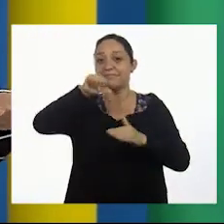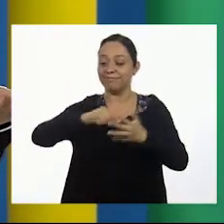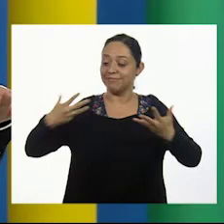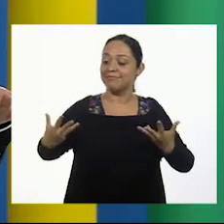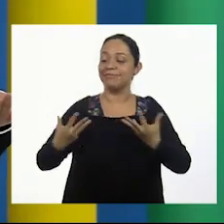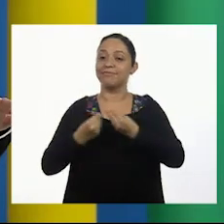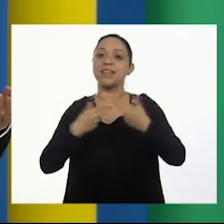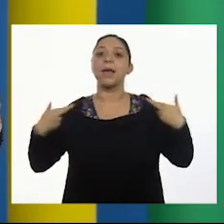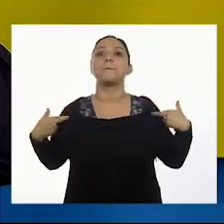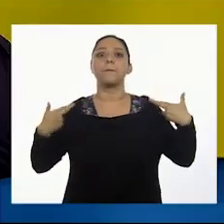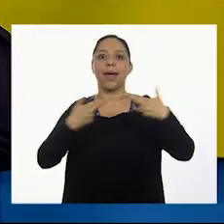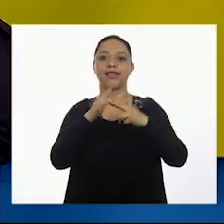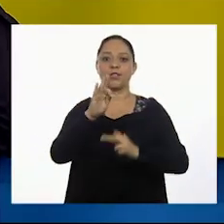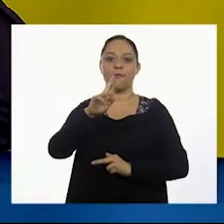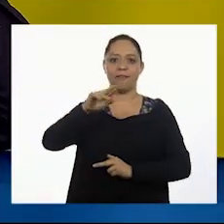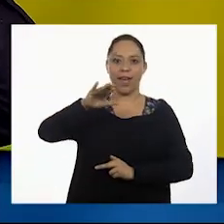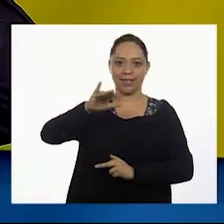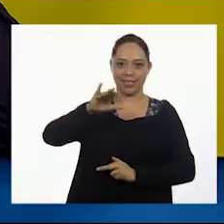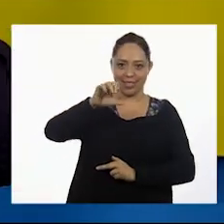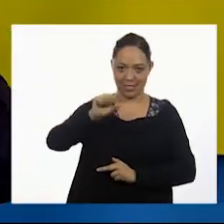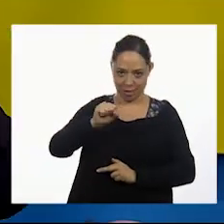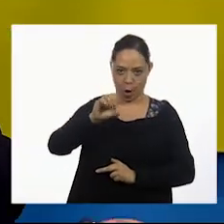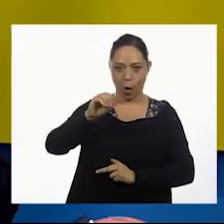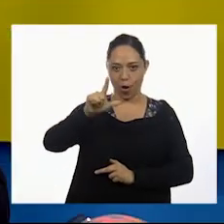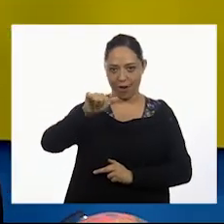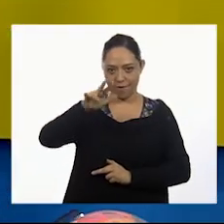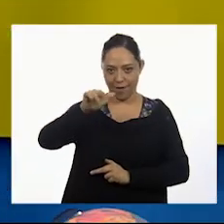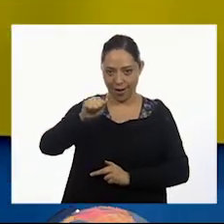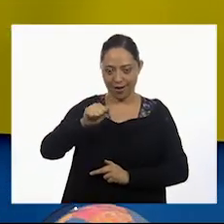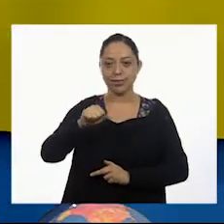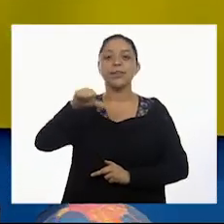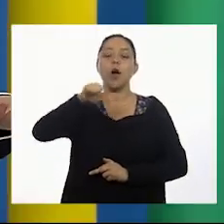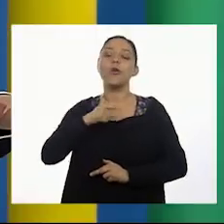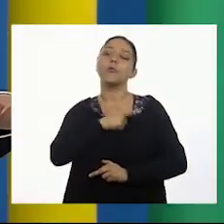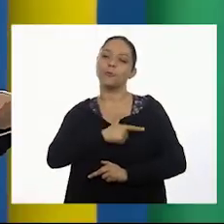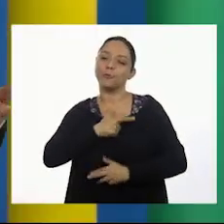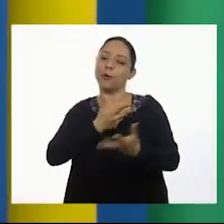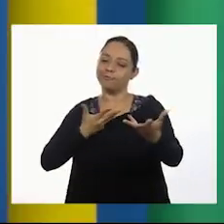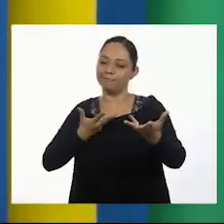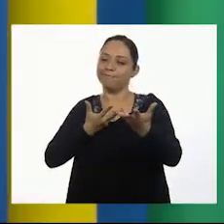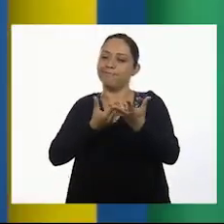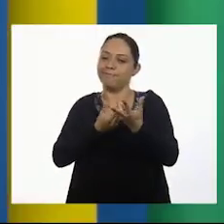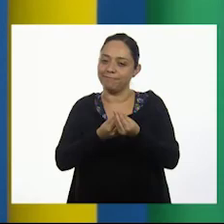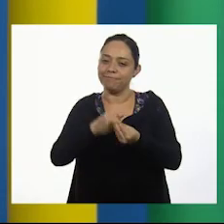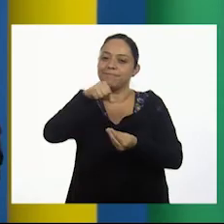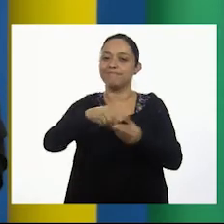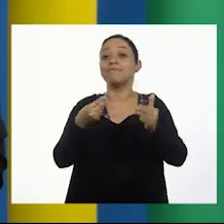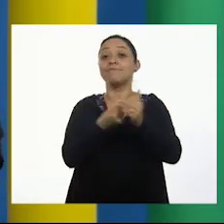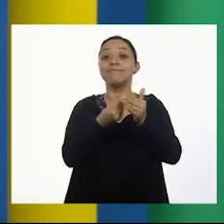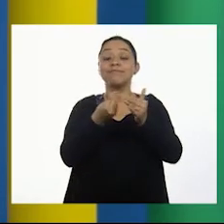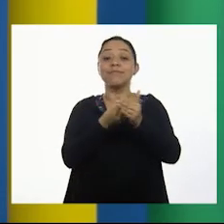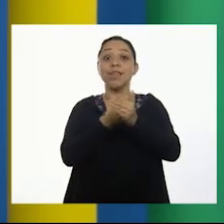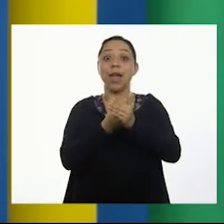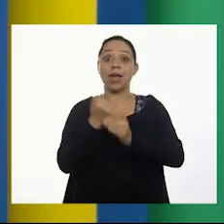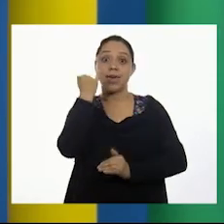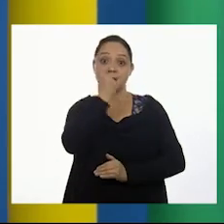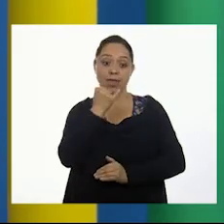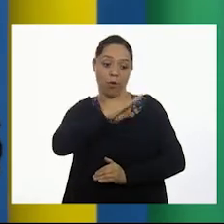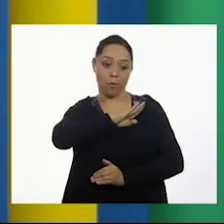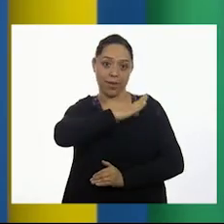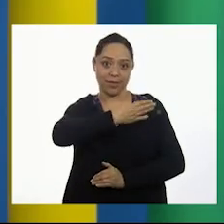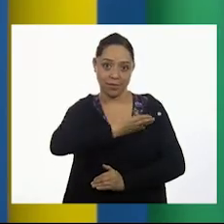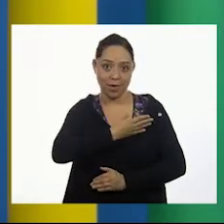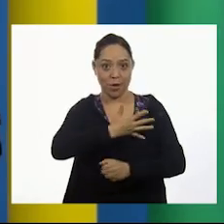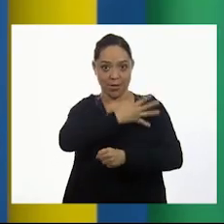acompaña el profesor Francisco Olivares Sánchez y vamos a tener el gusto de estar con ustedes en esta clase de lengua materna de quinto